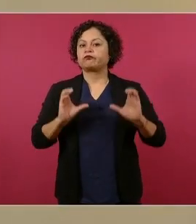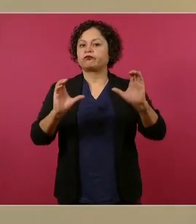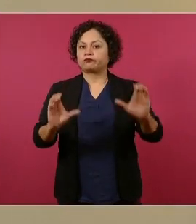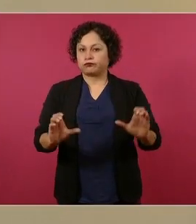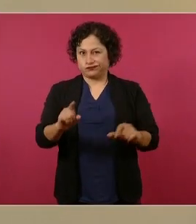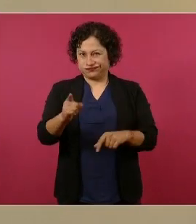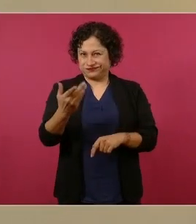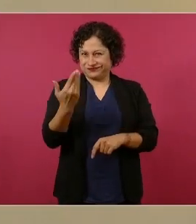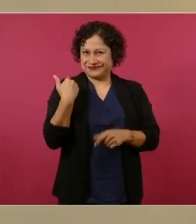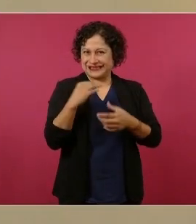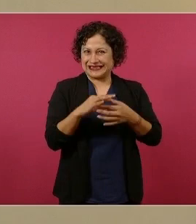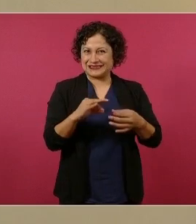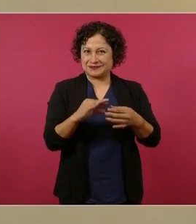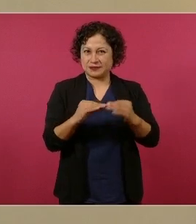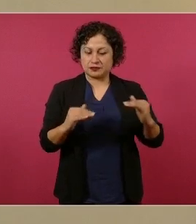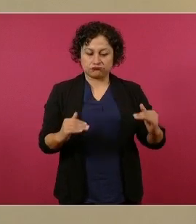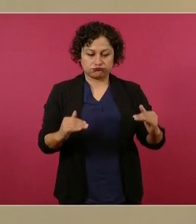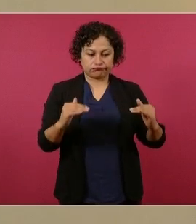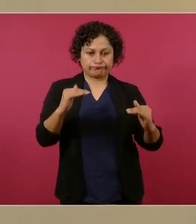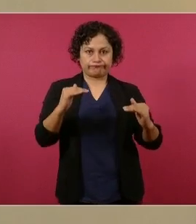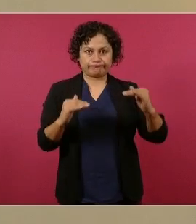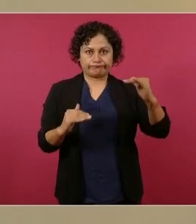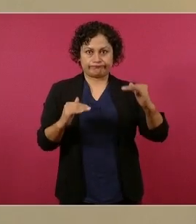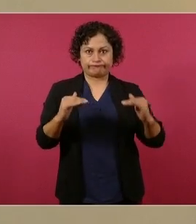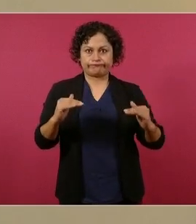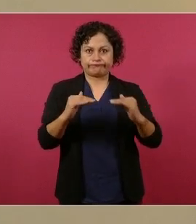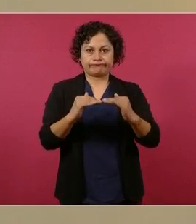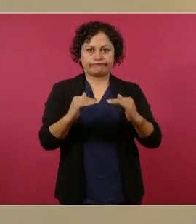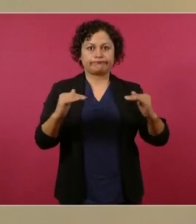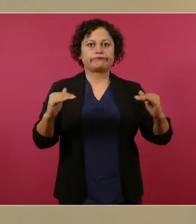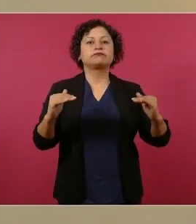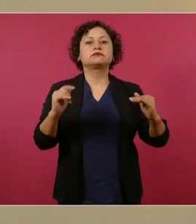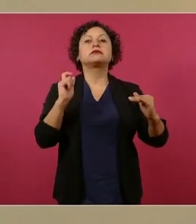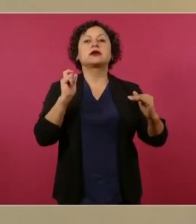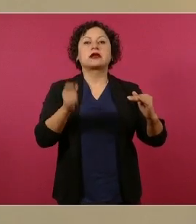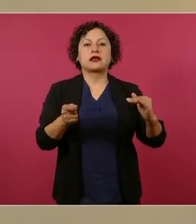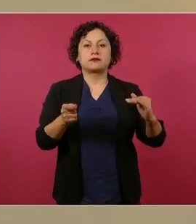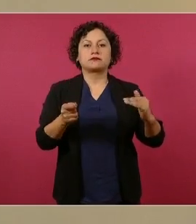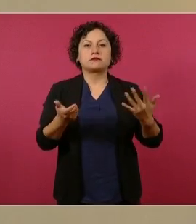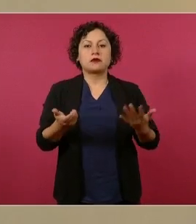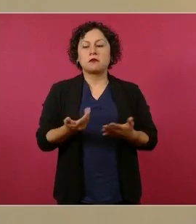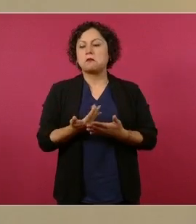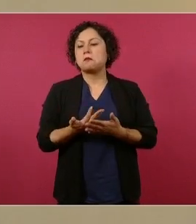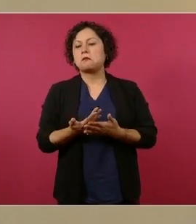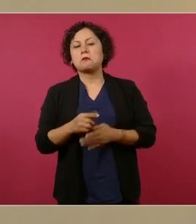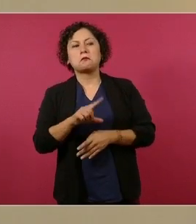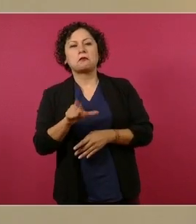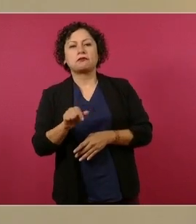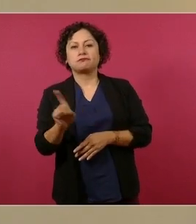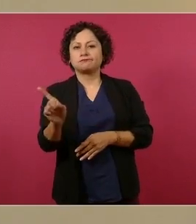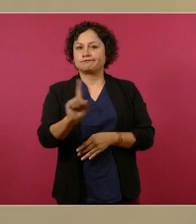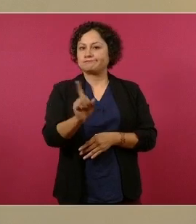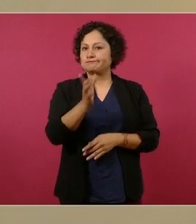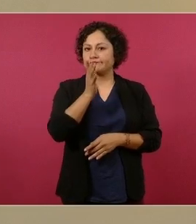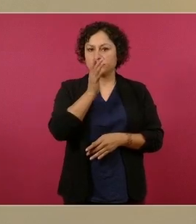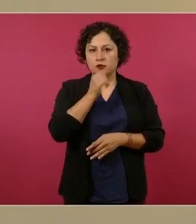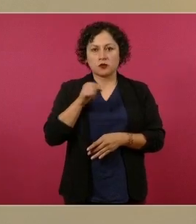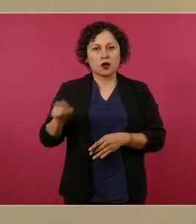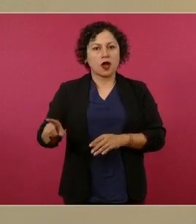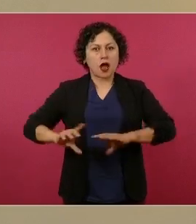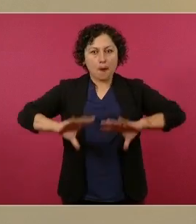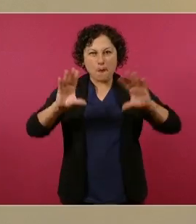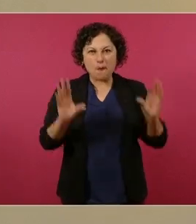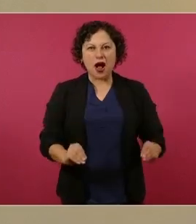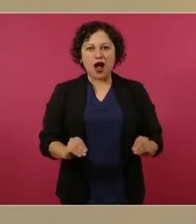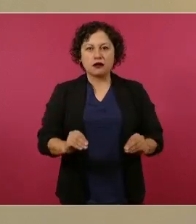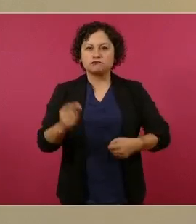balance de carga y generación es que se tenga que hacer de manera instantánea y los recursos tienen que responder con una velocidad determinada